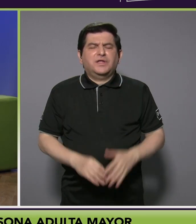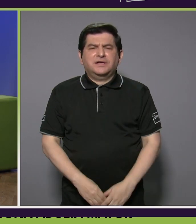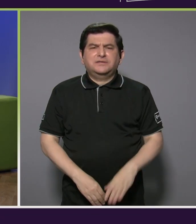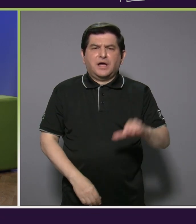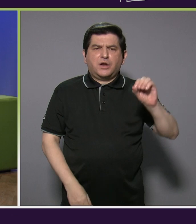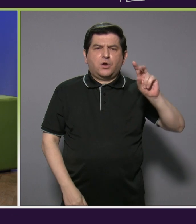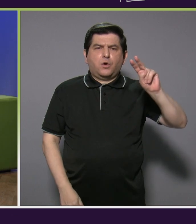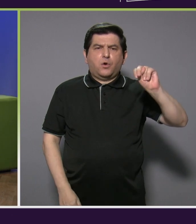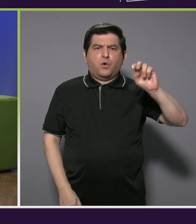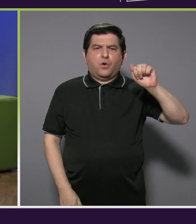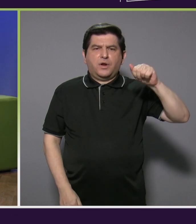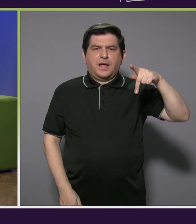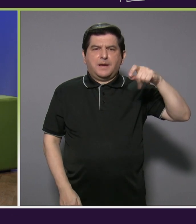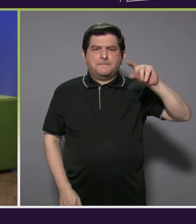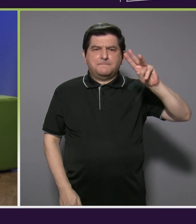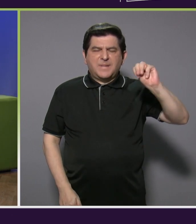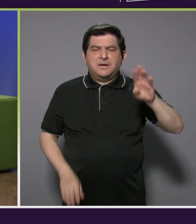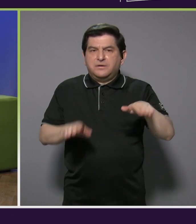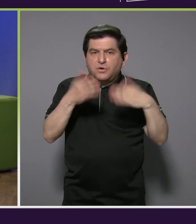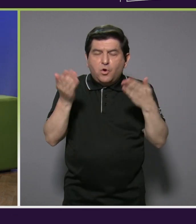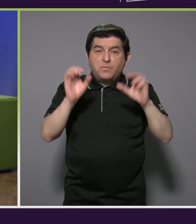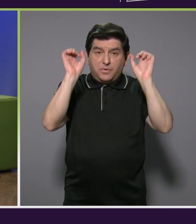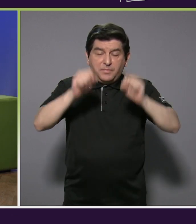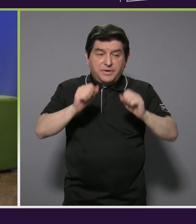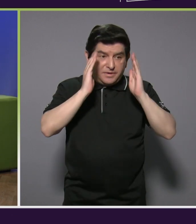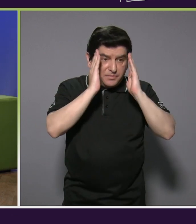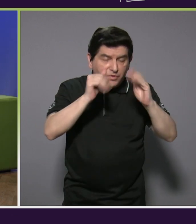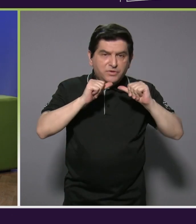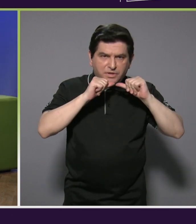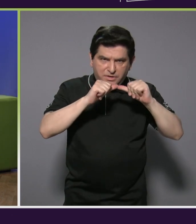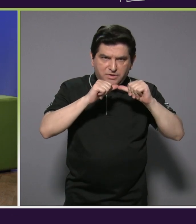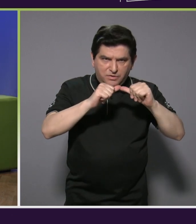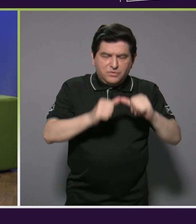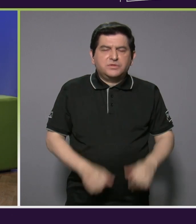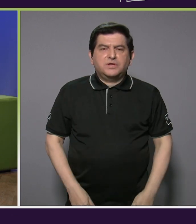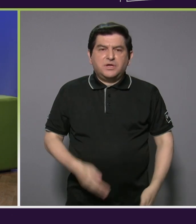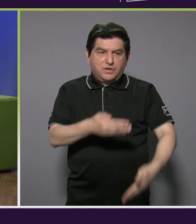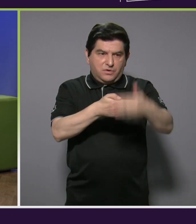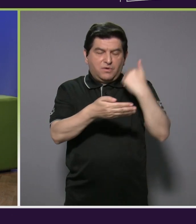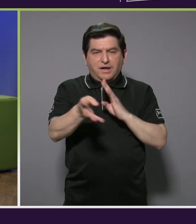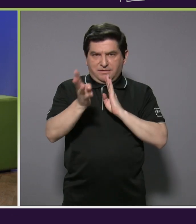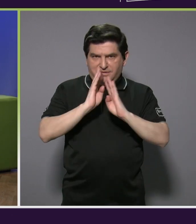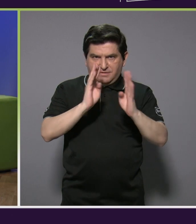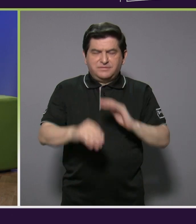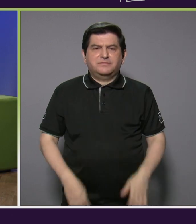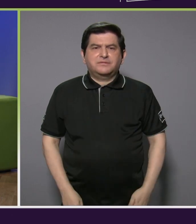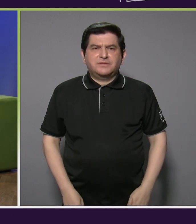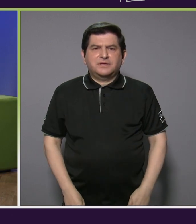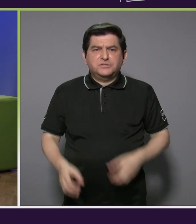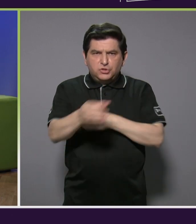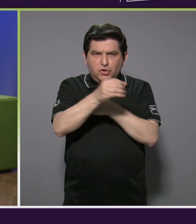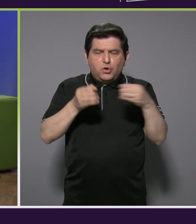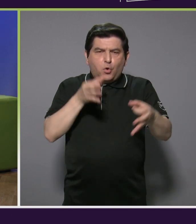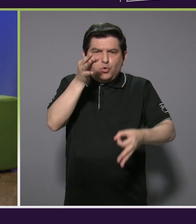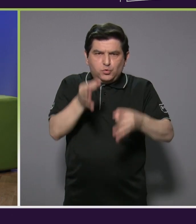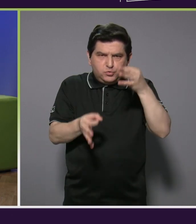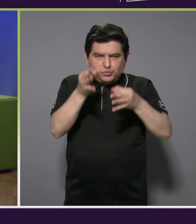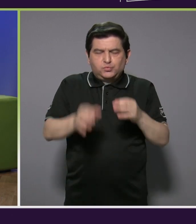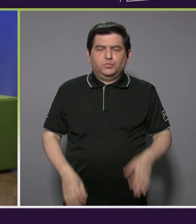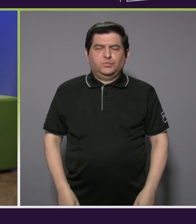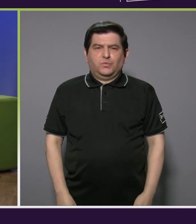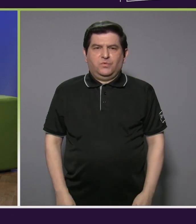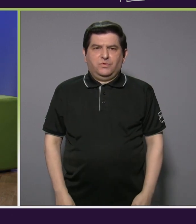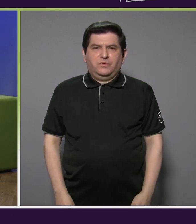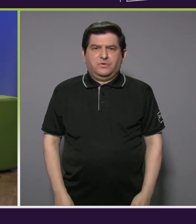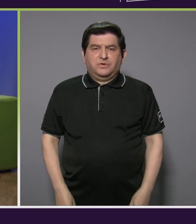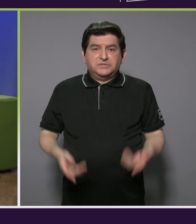¿verdad? Para que en cada caso específico se le pueda dar seguimiento. En el bloque anterior conversábamos sobre los consultorios jurídicos, ¿verdad?